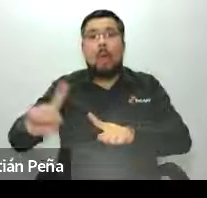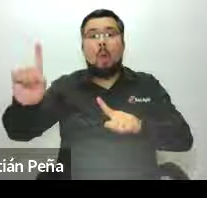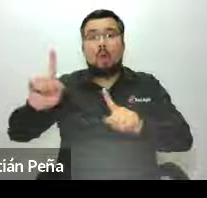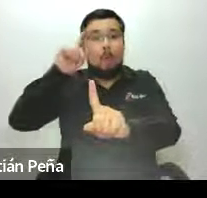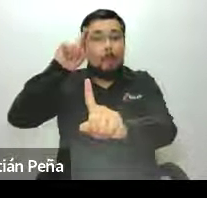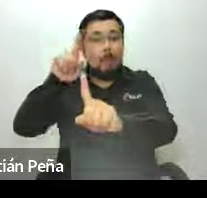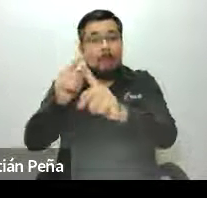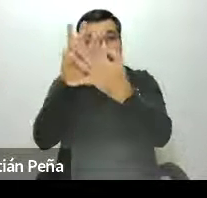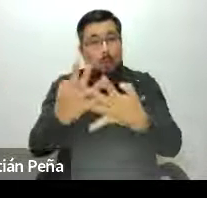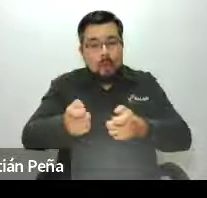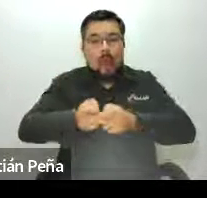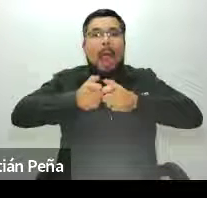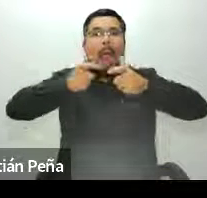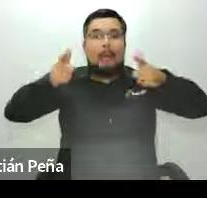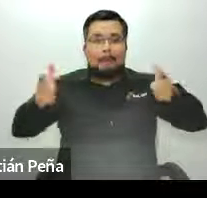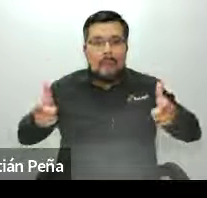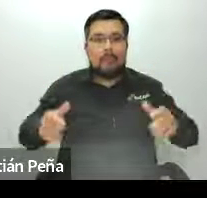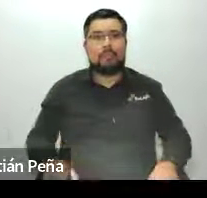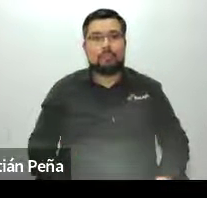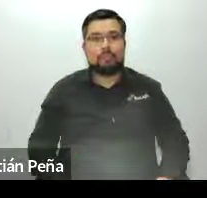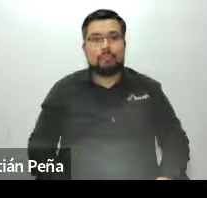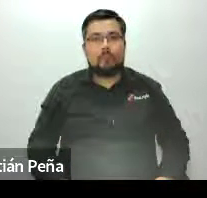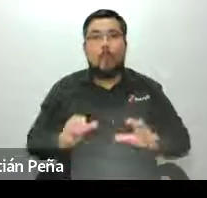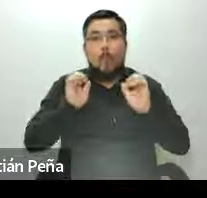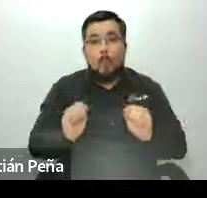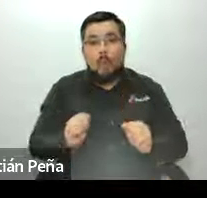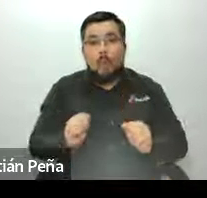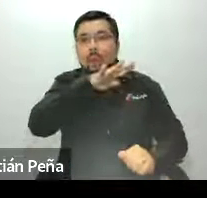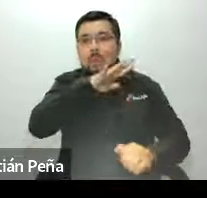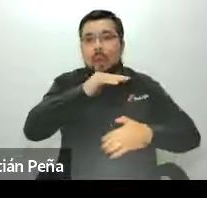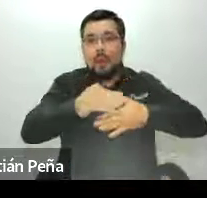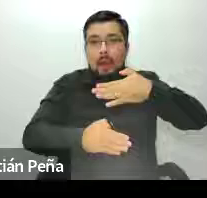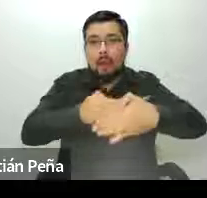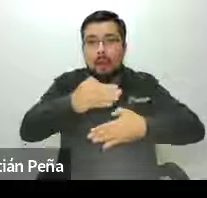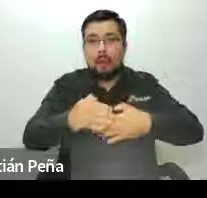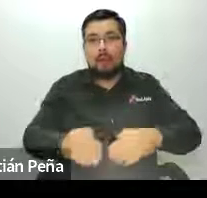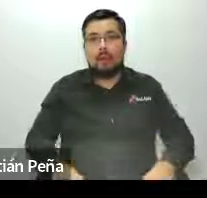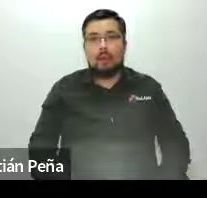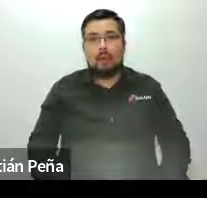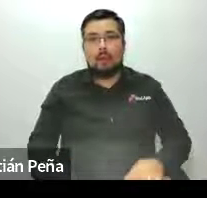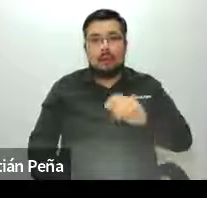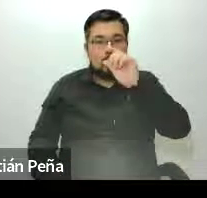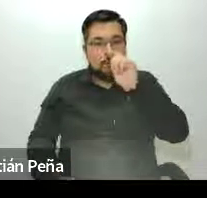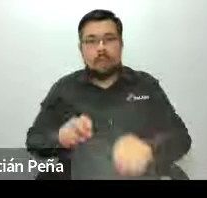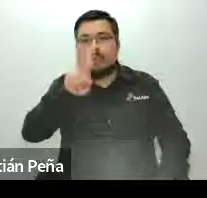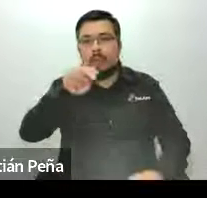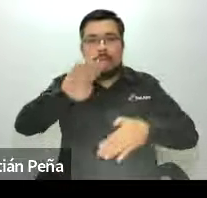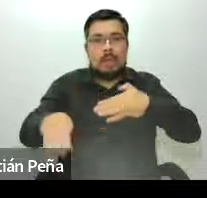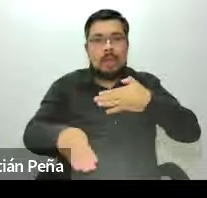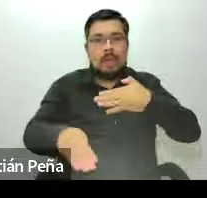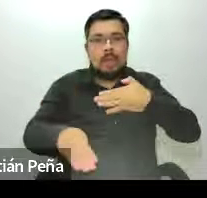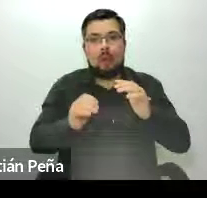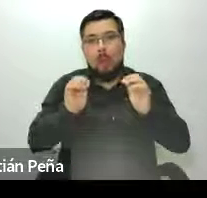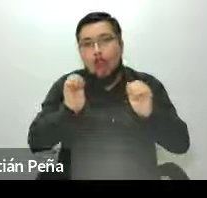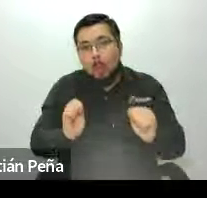que así es pertinente, o puedes utilizar las progresiones sin agregar otro objetivo, o puedes adecuar,